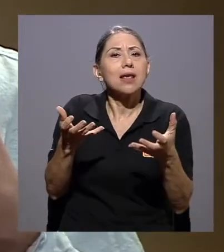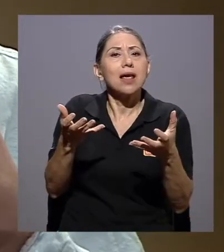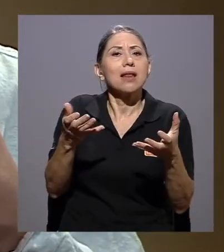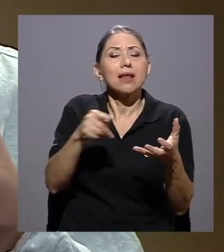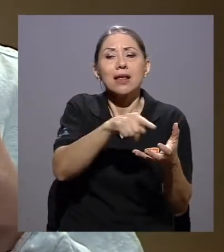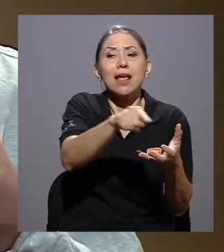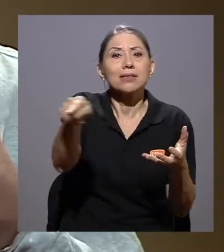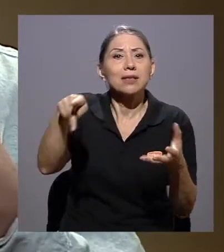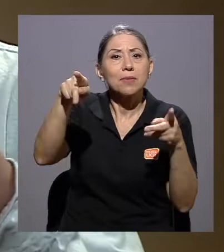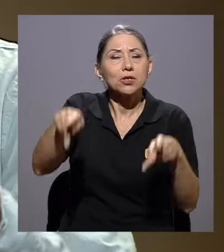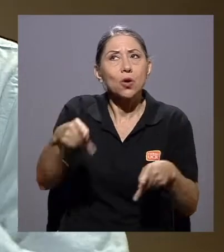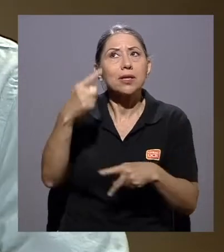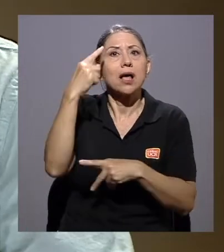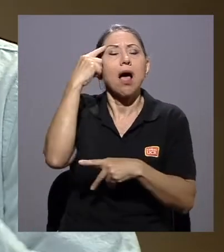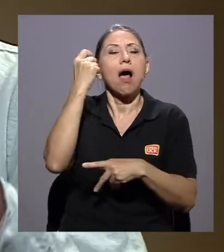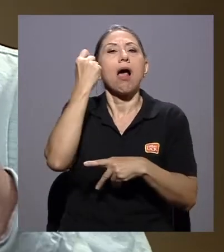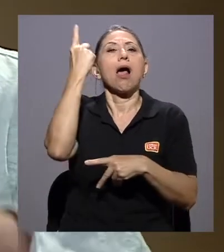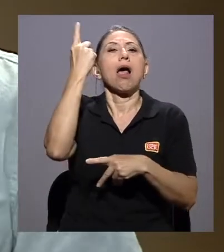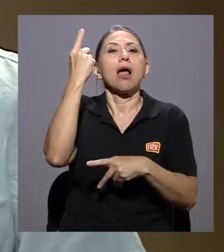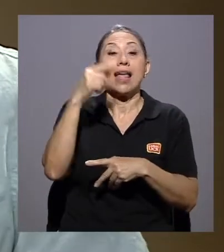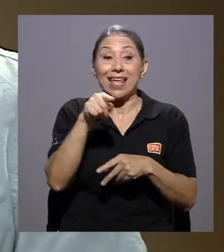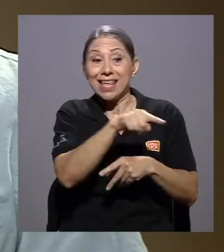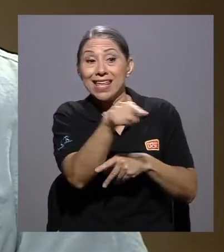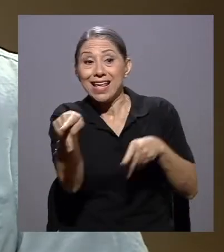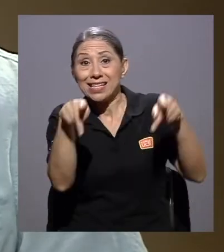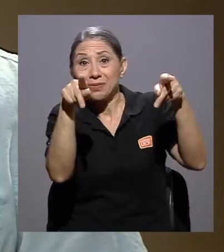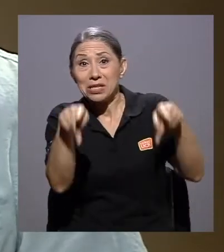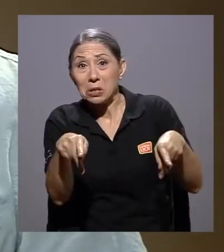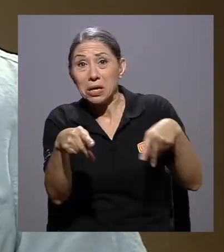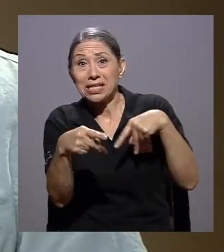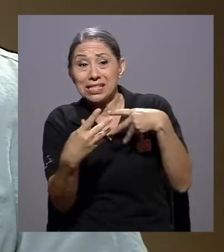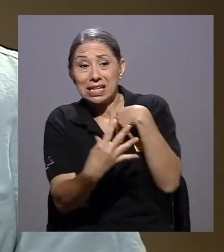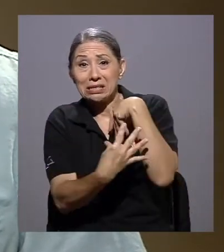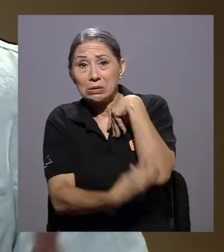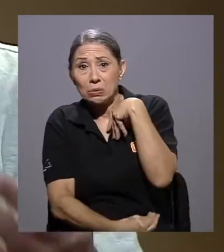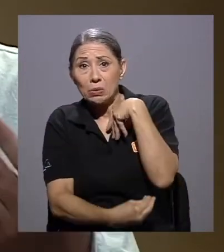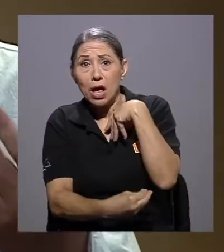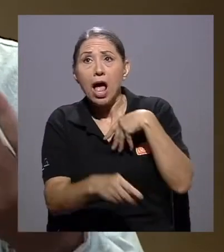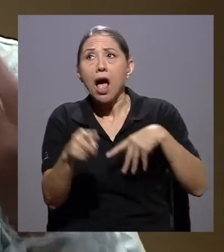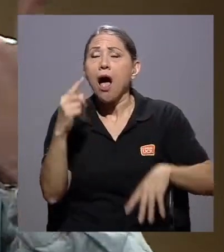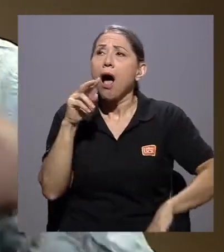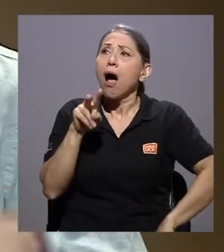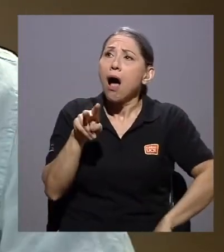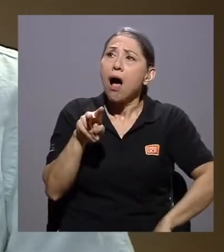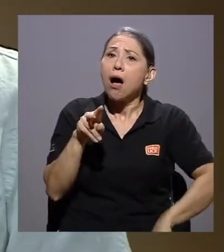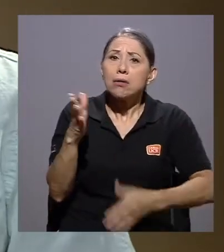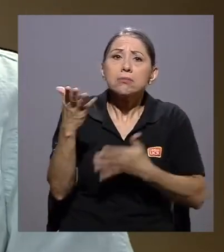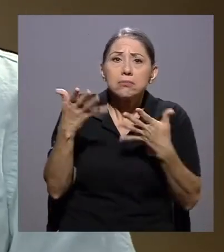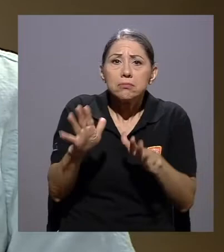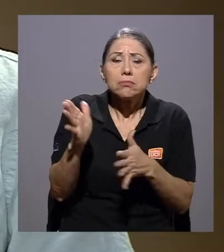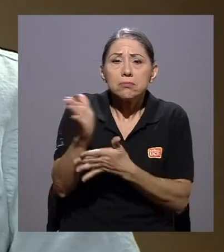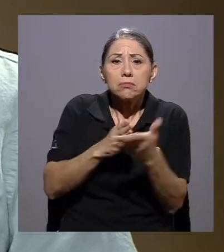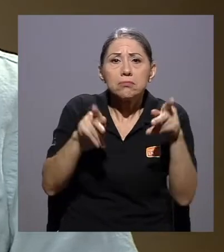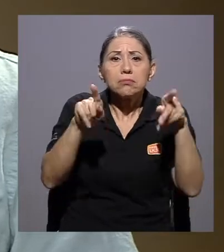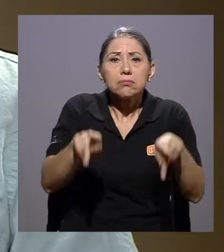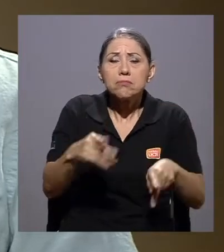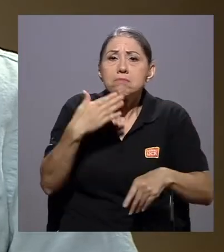que le dan a soñar, sobre todo a los que ya están empobrecidos y pauperizados, es que si ya hay algunos que están